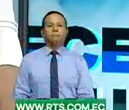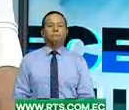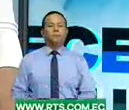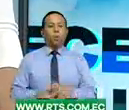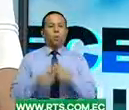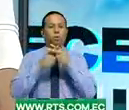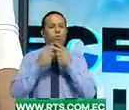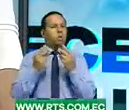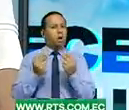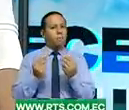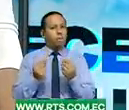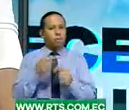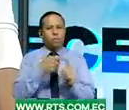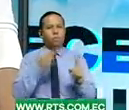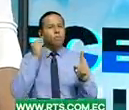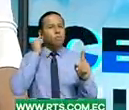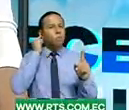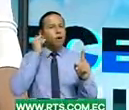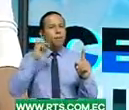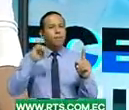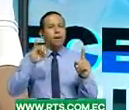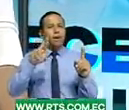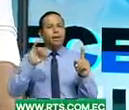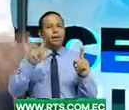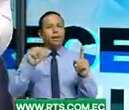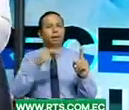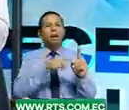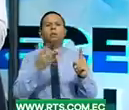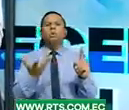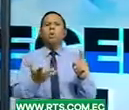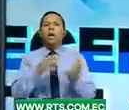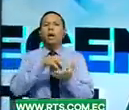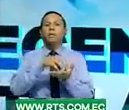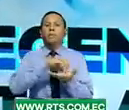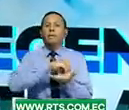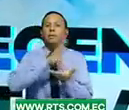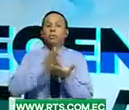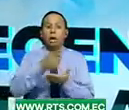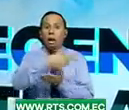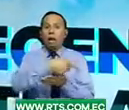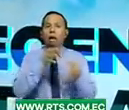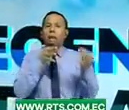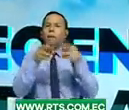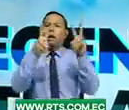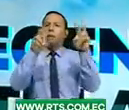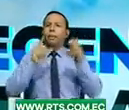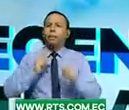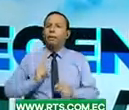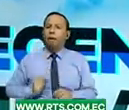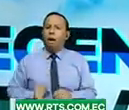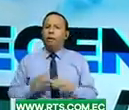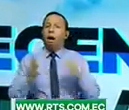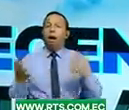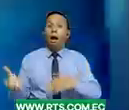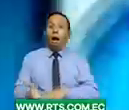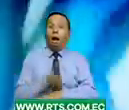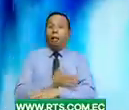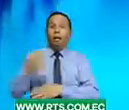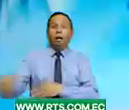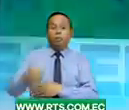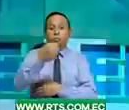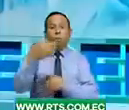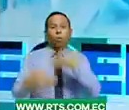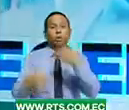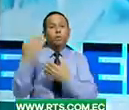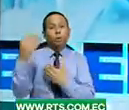Inmediato con Marilyn Jaramillo, quien se encuentra en la Asamblea Nacional para conocer todos los pormenores del juicio político contra el presidente Guillermo Lasso. Mi